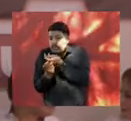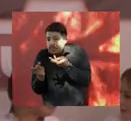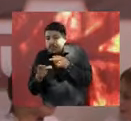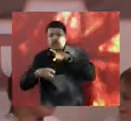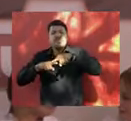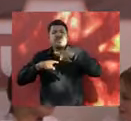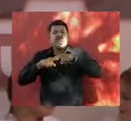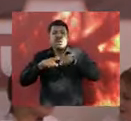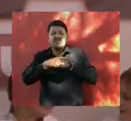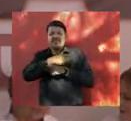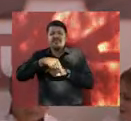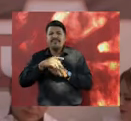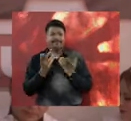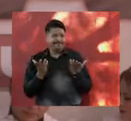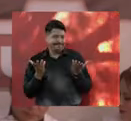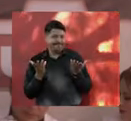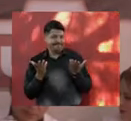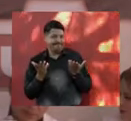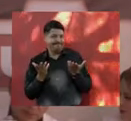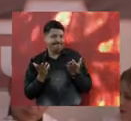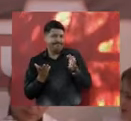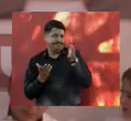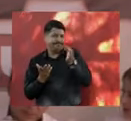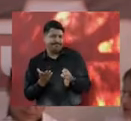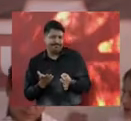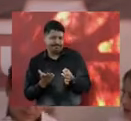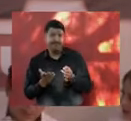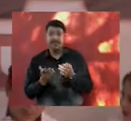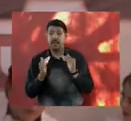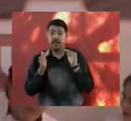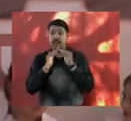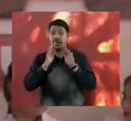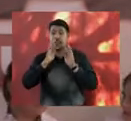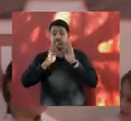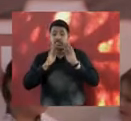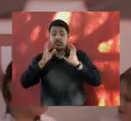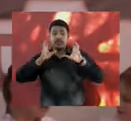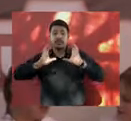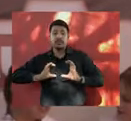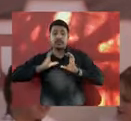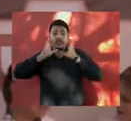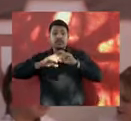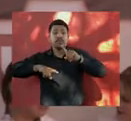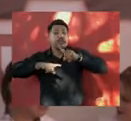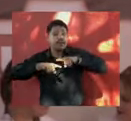¿Quiénes somos? Las que siempre cuidamos de nuestra casa, del hogar.